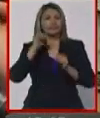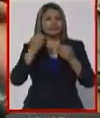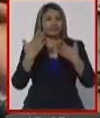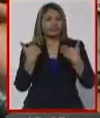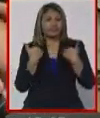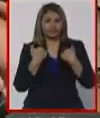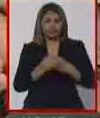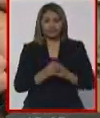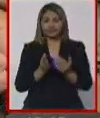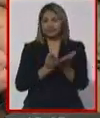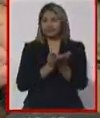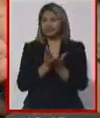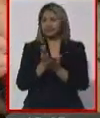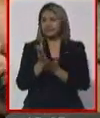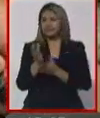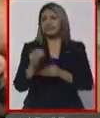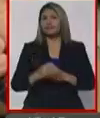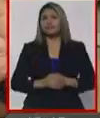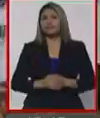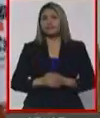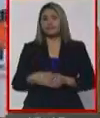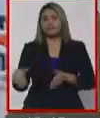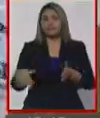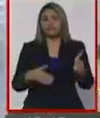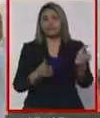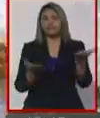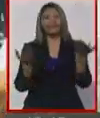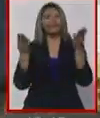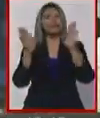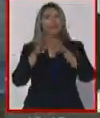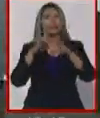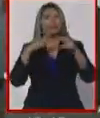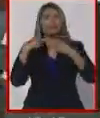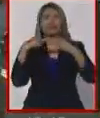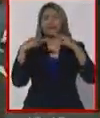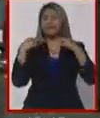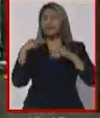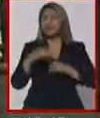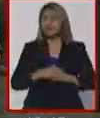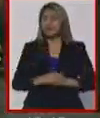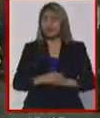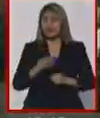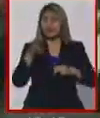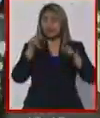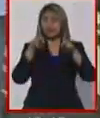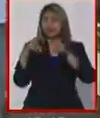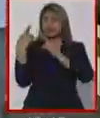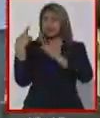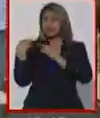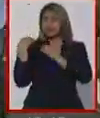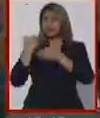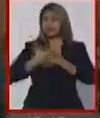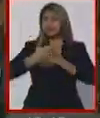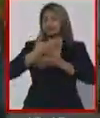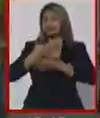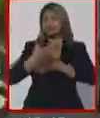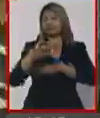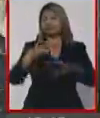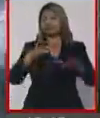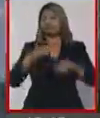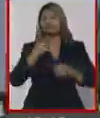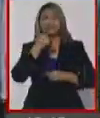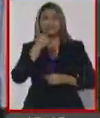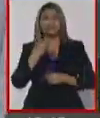podamos tener el derecho a las vías de acceso. Hasta el cierre de esta nota periodística, el vocero del municipio anunció que en las próximas horas